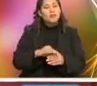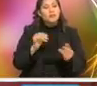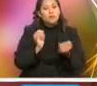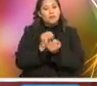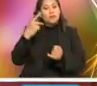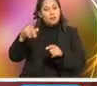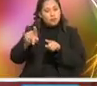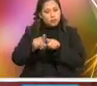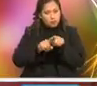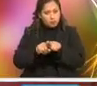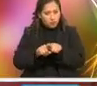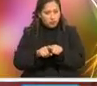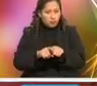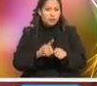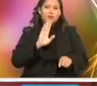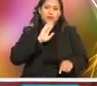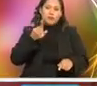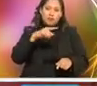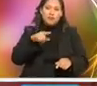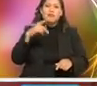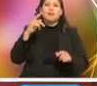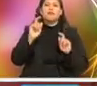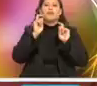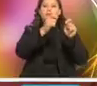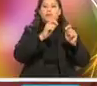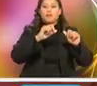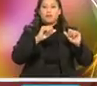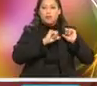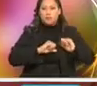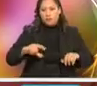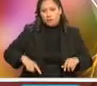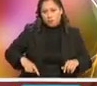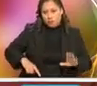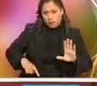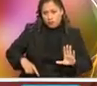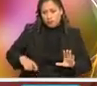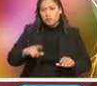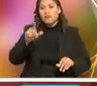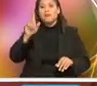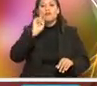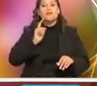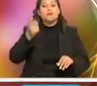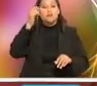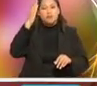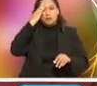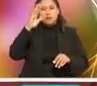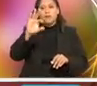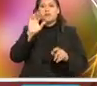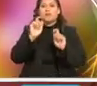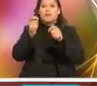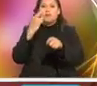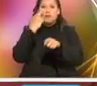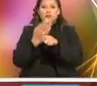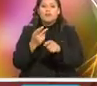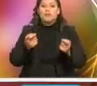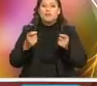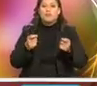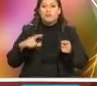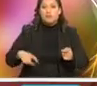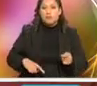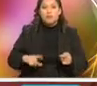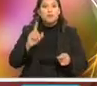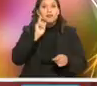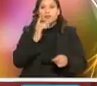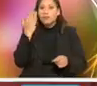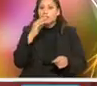su hermano, digo, y eso estaba muy mal, pero su hermano fue el gobernador, y ella fue la primera mujer elegida a un cargo de elección popular cuando las mujeres no